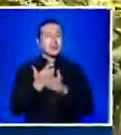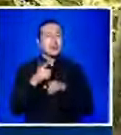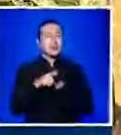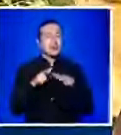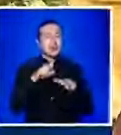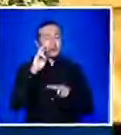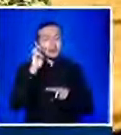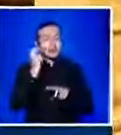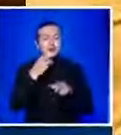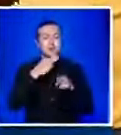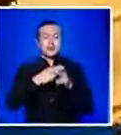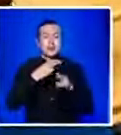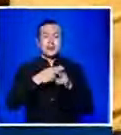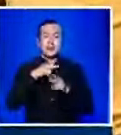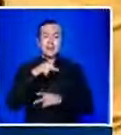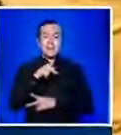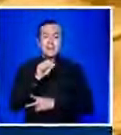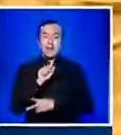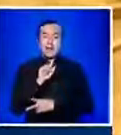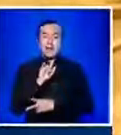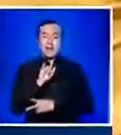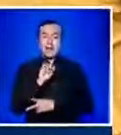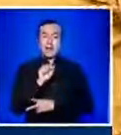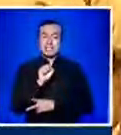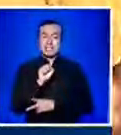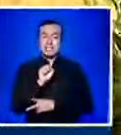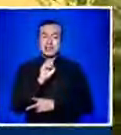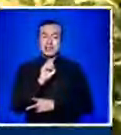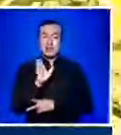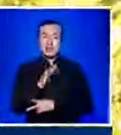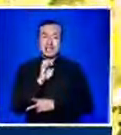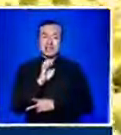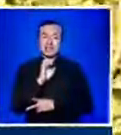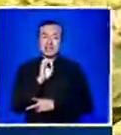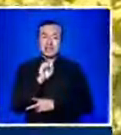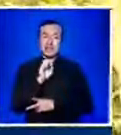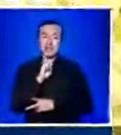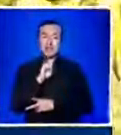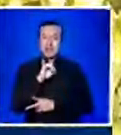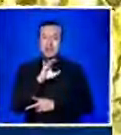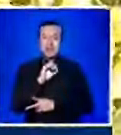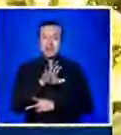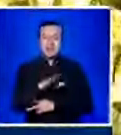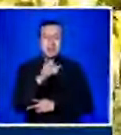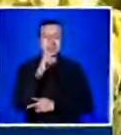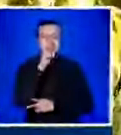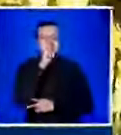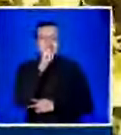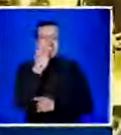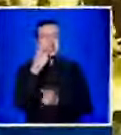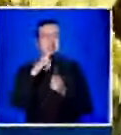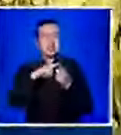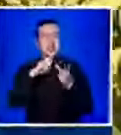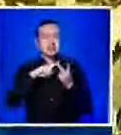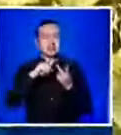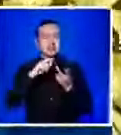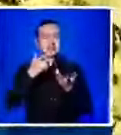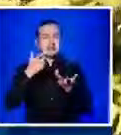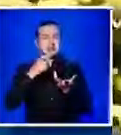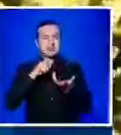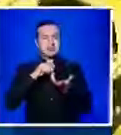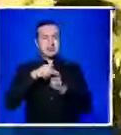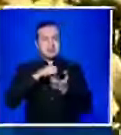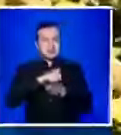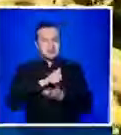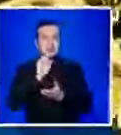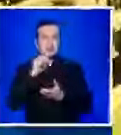Paraíso Escondido, van a cosechar estos ricos aguacates y muchos otros como cítricos, y no se olviden de pasar visitando